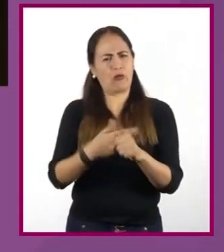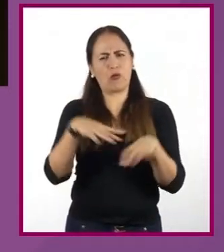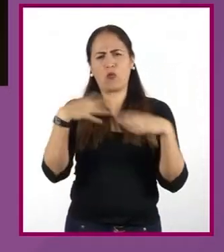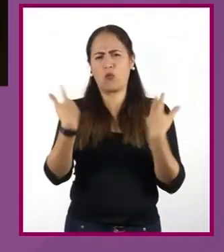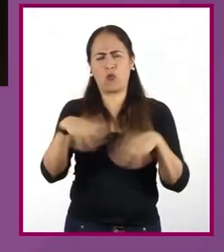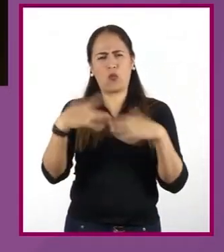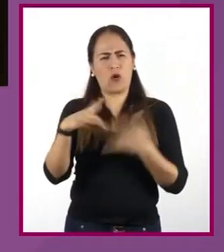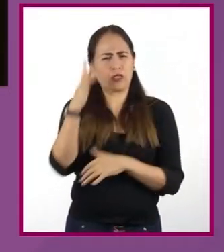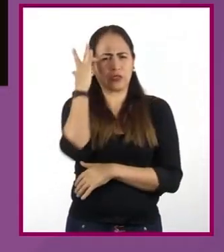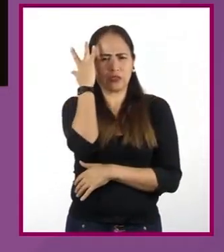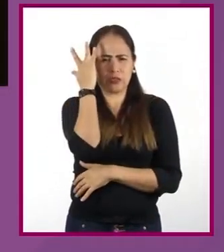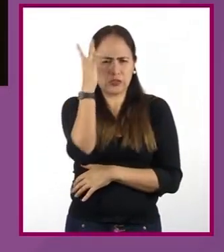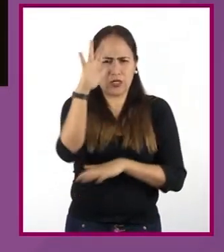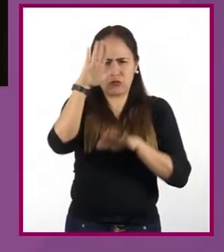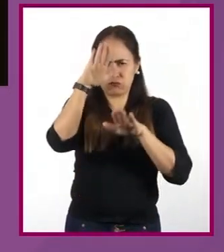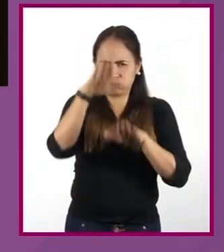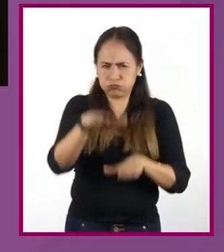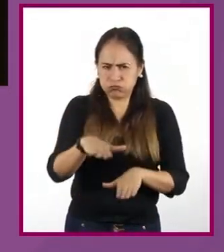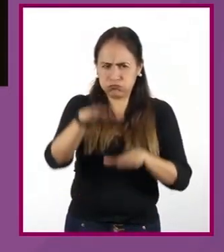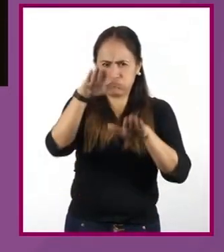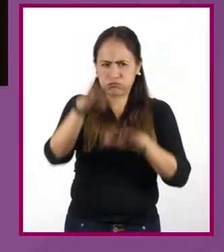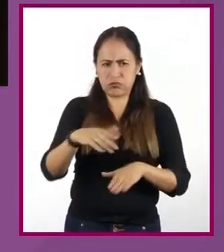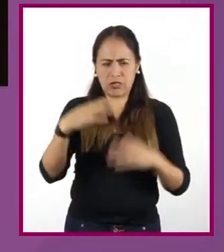magníficos atavíos y atributos de poder.